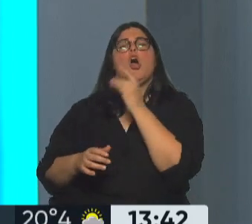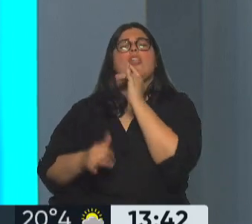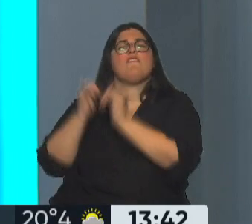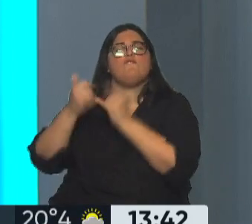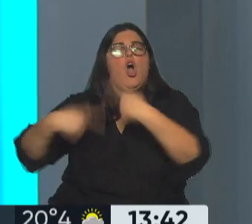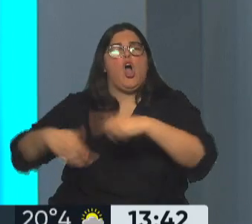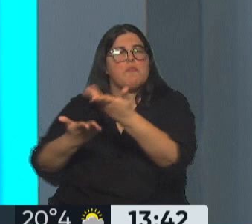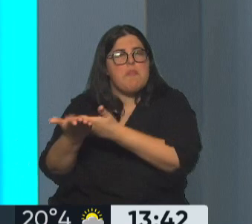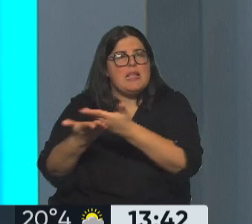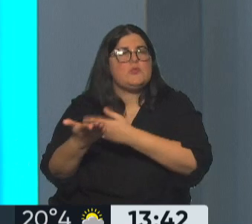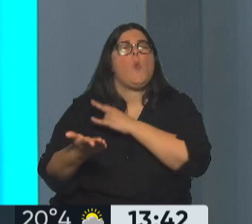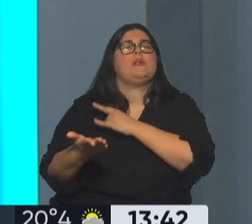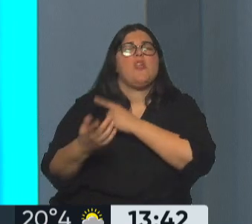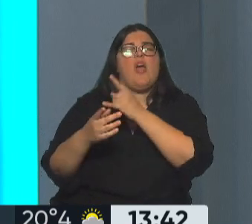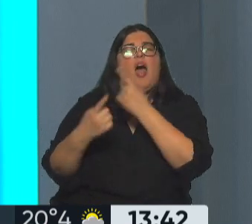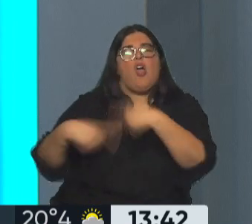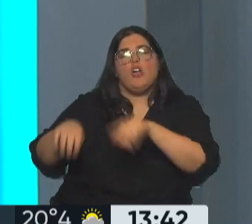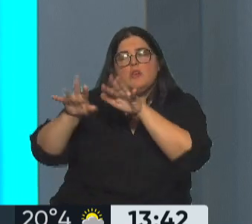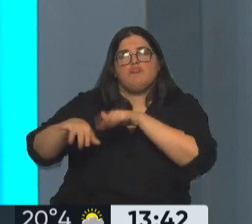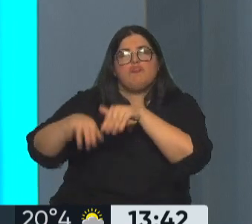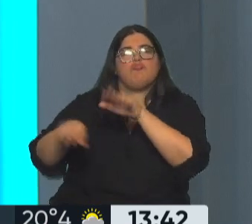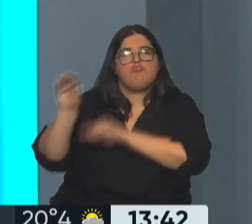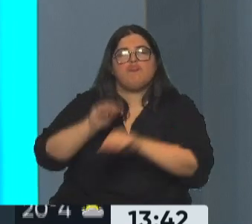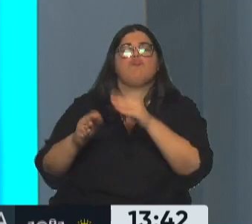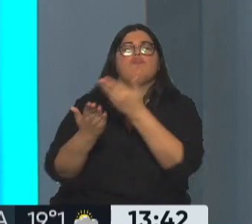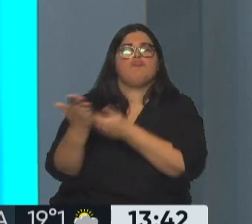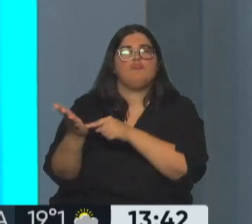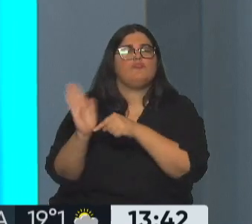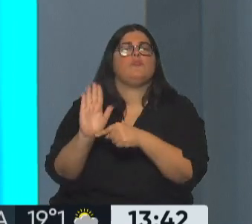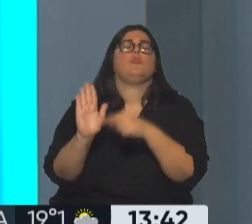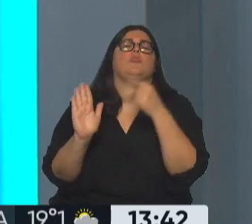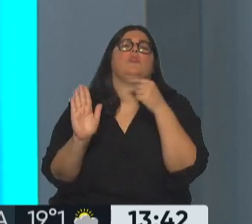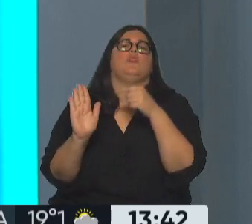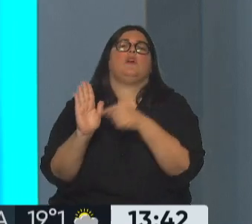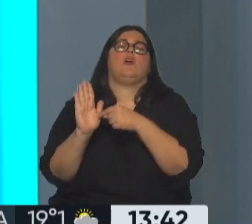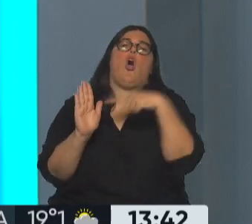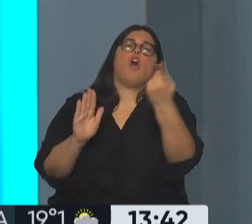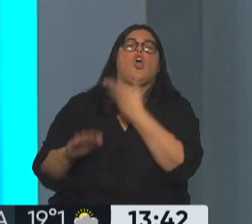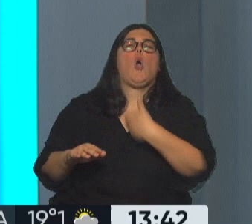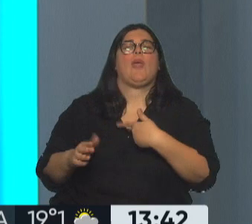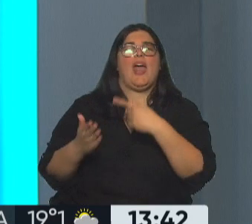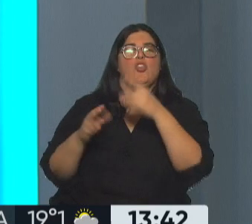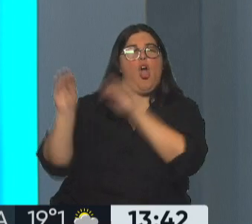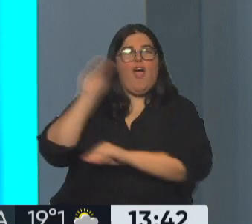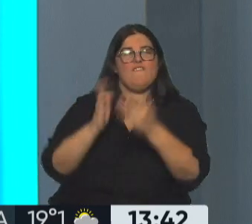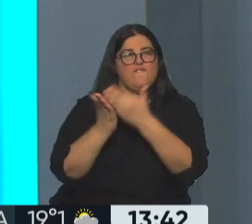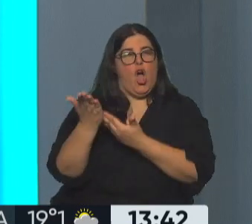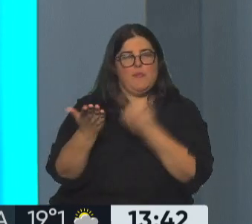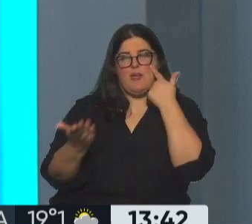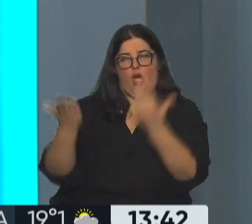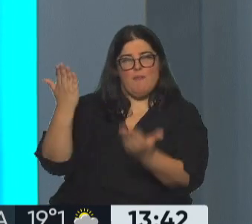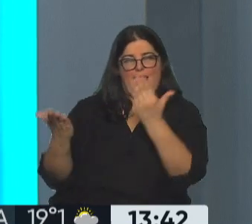veces suelen ser más precisos si se los compara con pronunciamientos oficiales, los estudiosos chinos